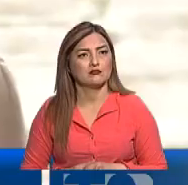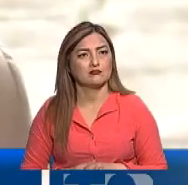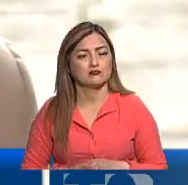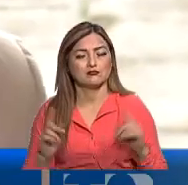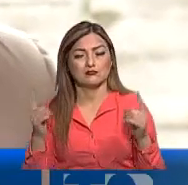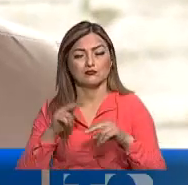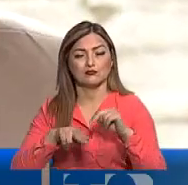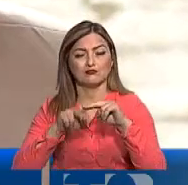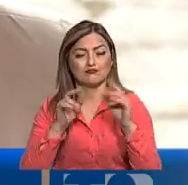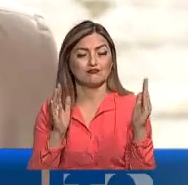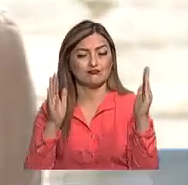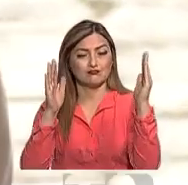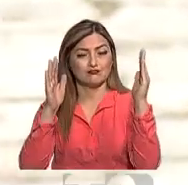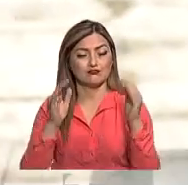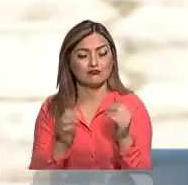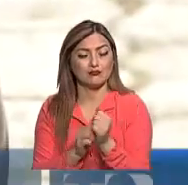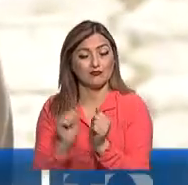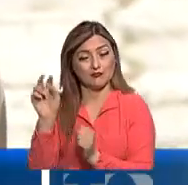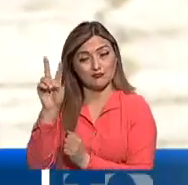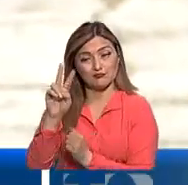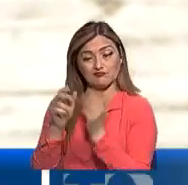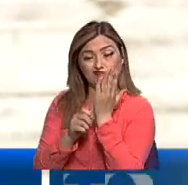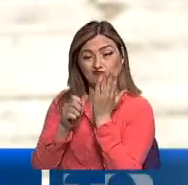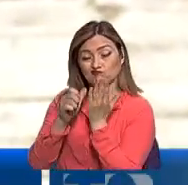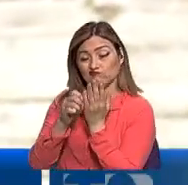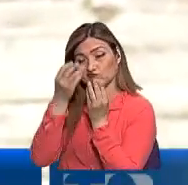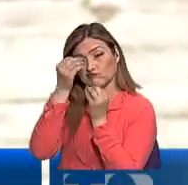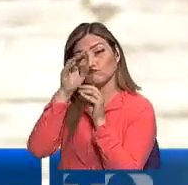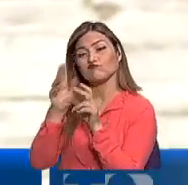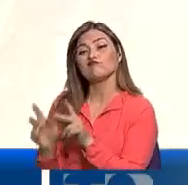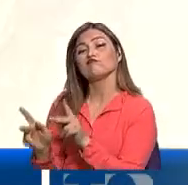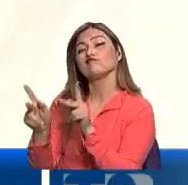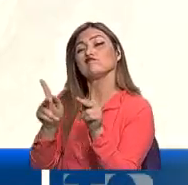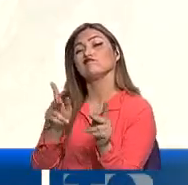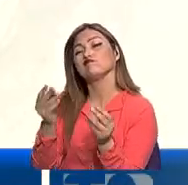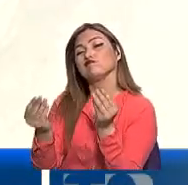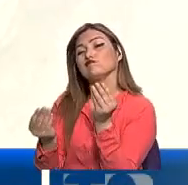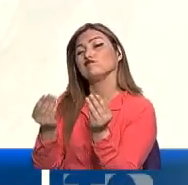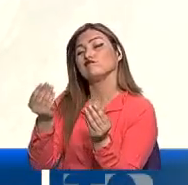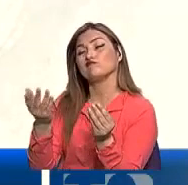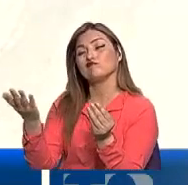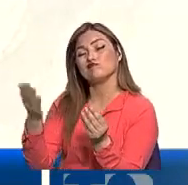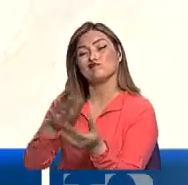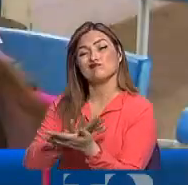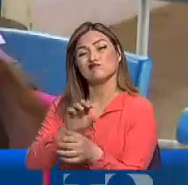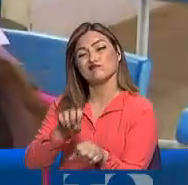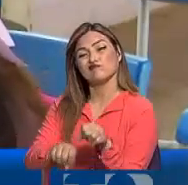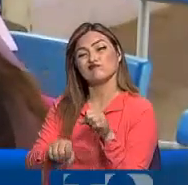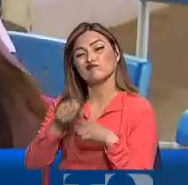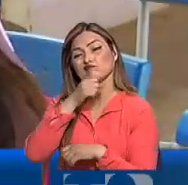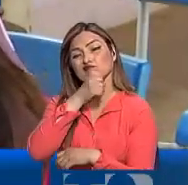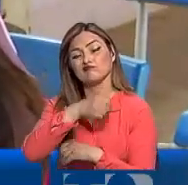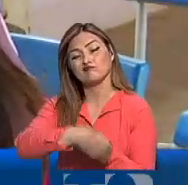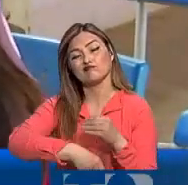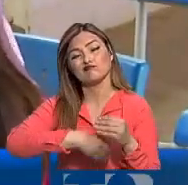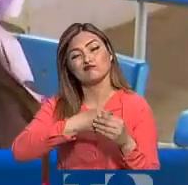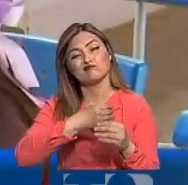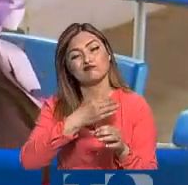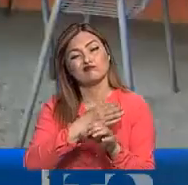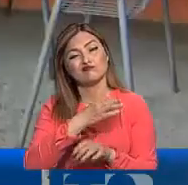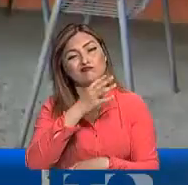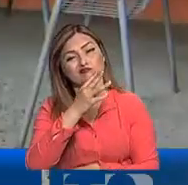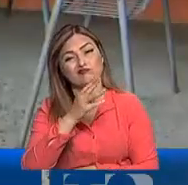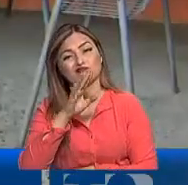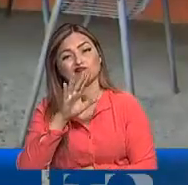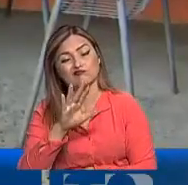este viernes la ministra maría brawn dará a conocer el plan de contingencia a tomar en planteles deteriorados con una inversión aproximada de